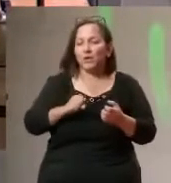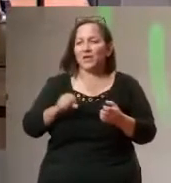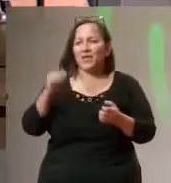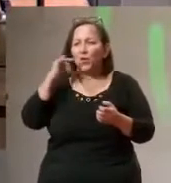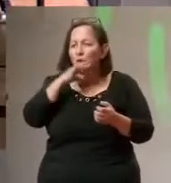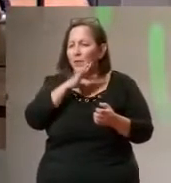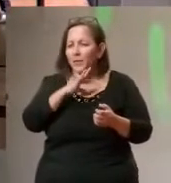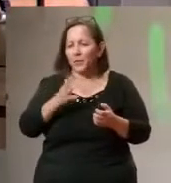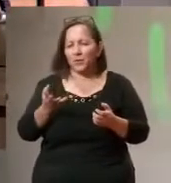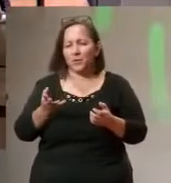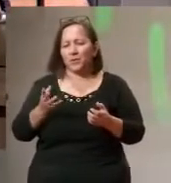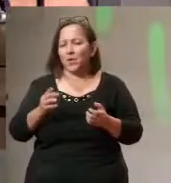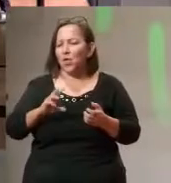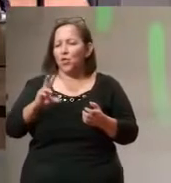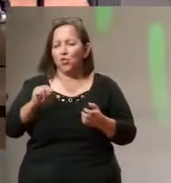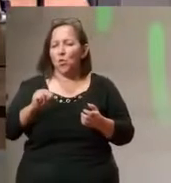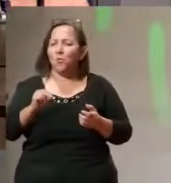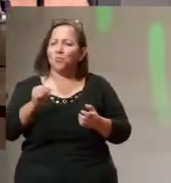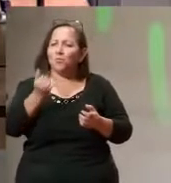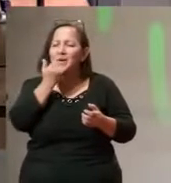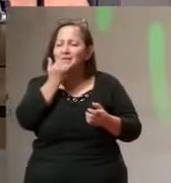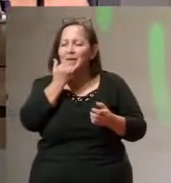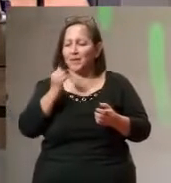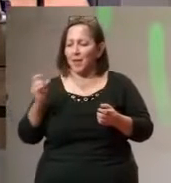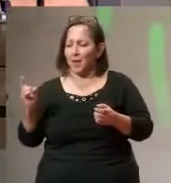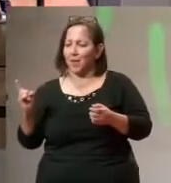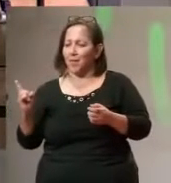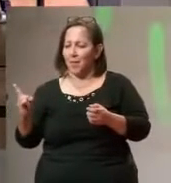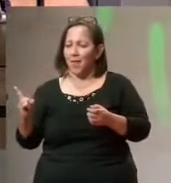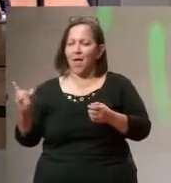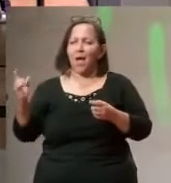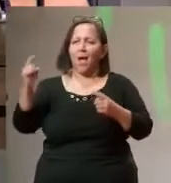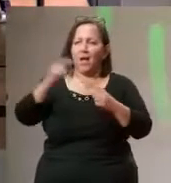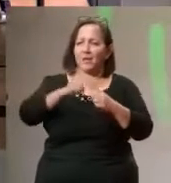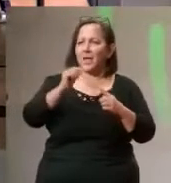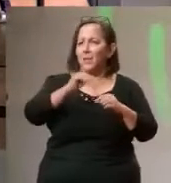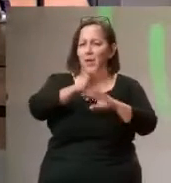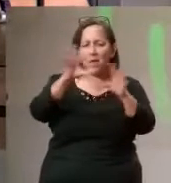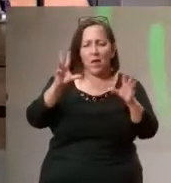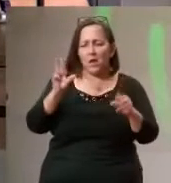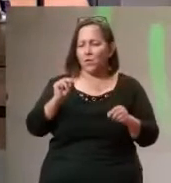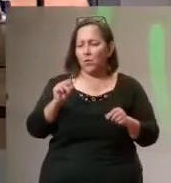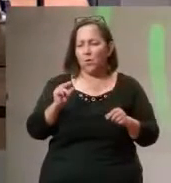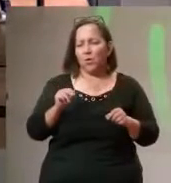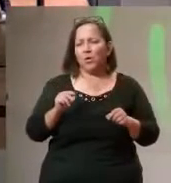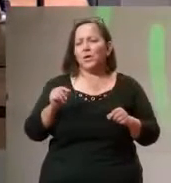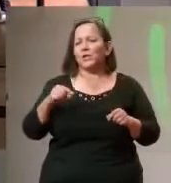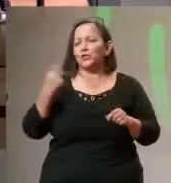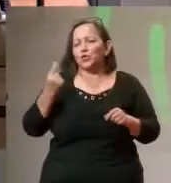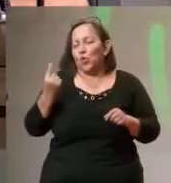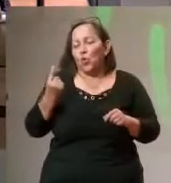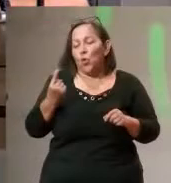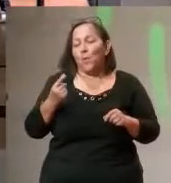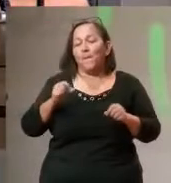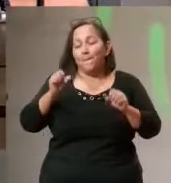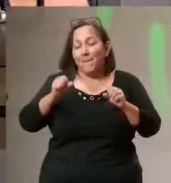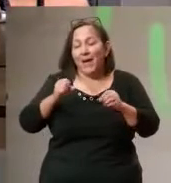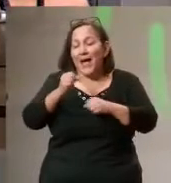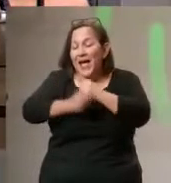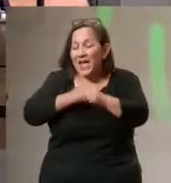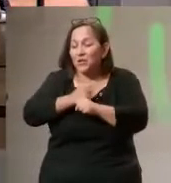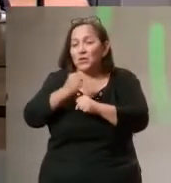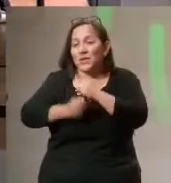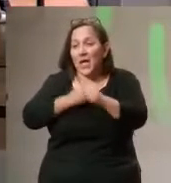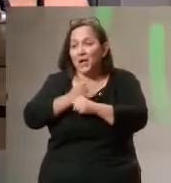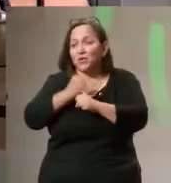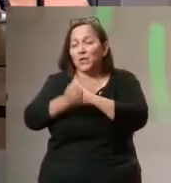contaminación no pasa del día a la mañana. Por eso hacemos un análisis de 40 años del tipo del uso del suelo, porque el contaminante se mueve